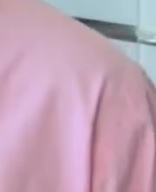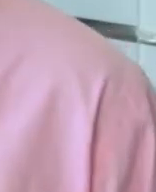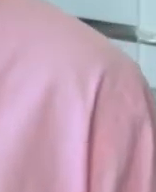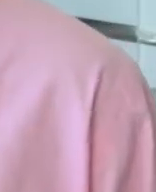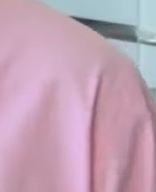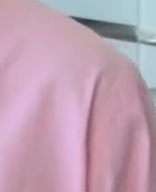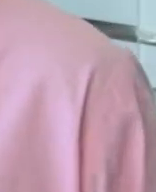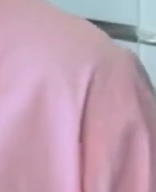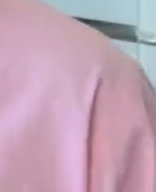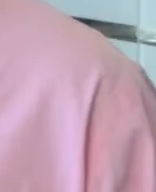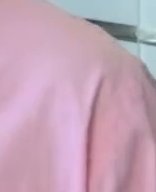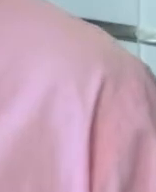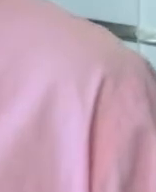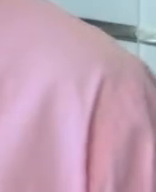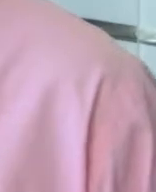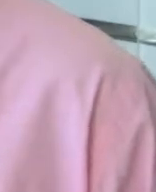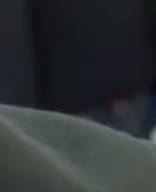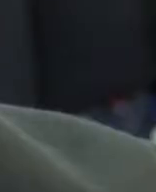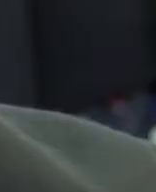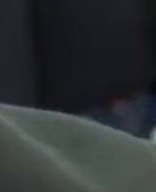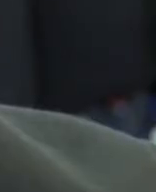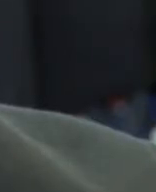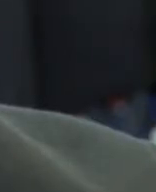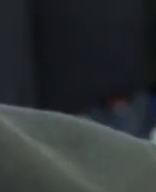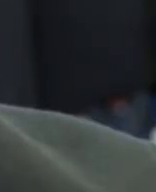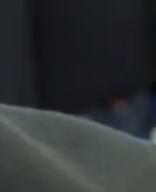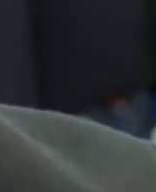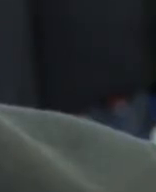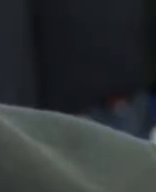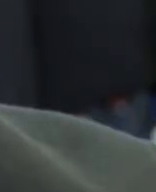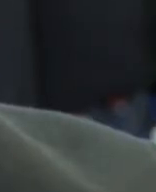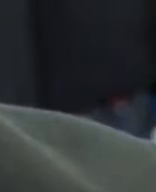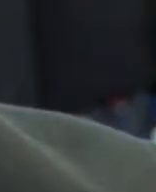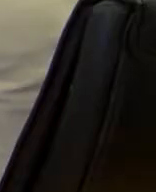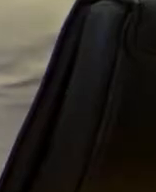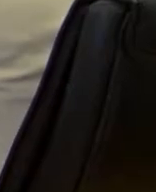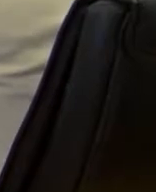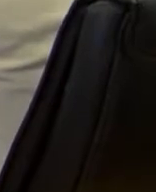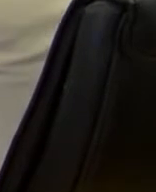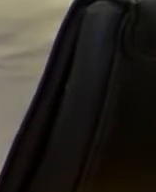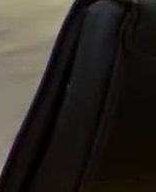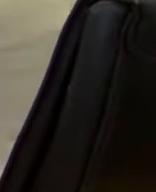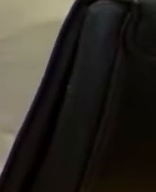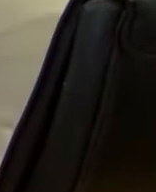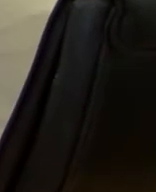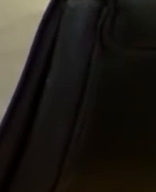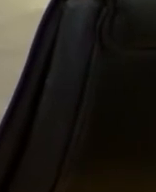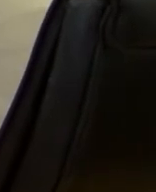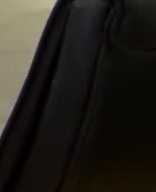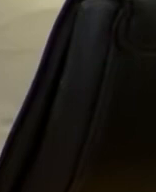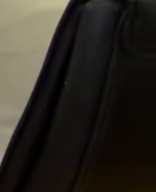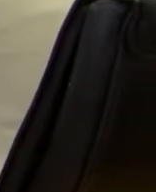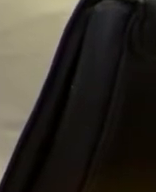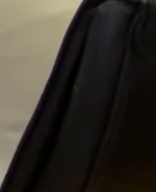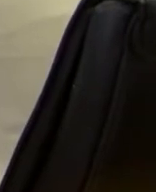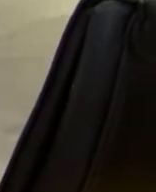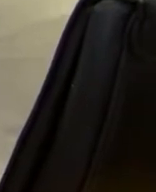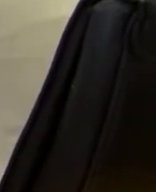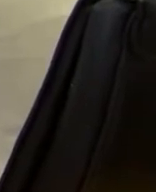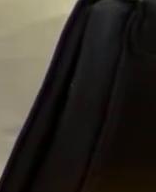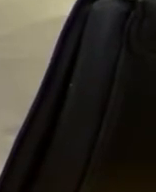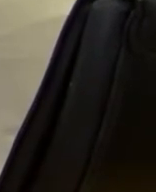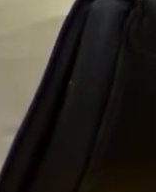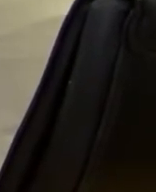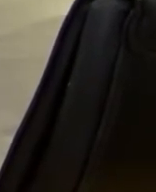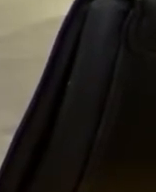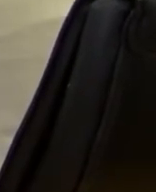quisiera más o menos o tiene los dotes para después impulsar aquello? En los próximos días el grupo parlamentario recibirá a expertos en el área deportiva a nivel